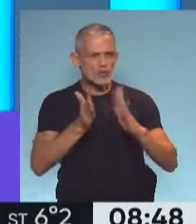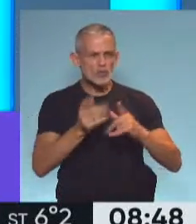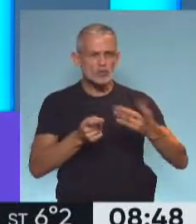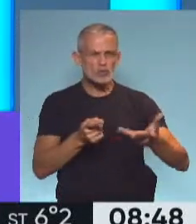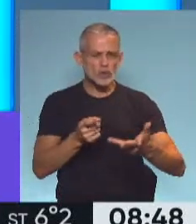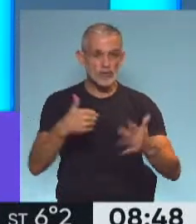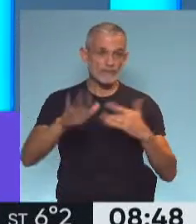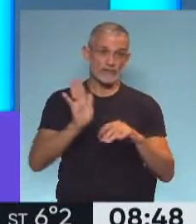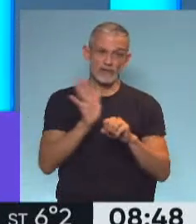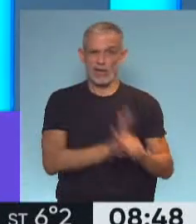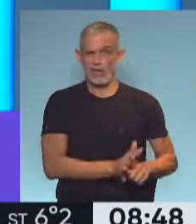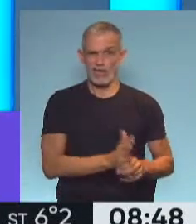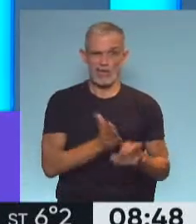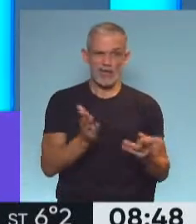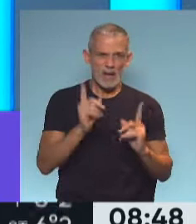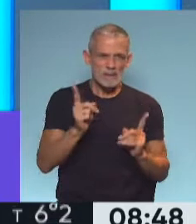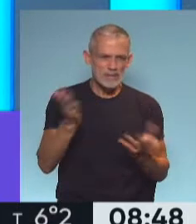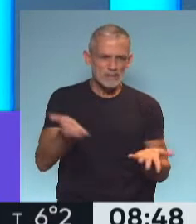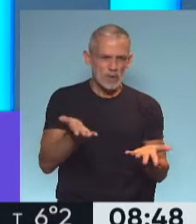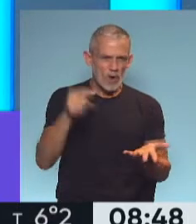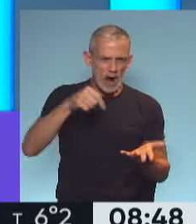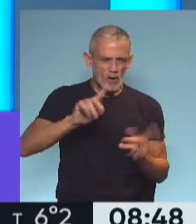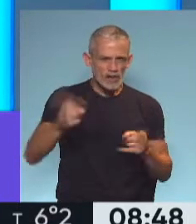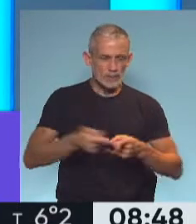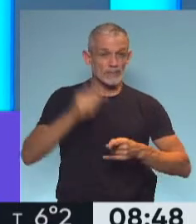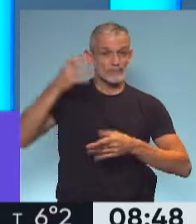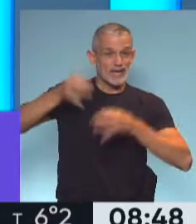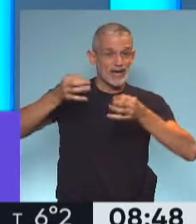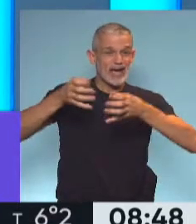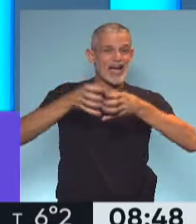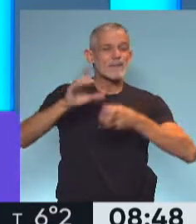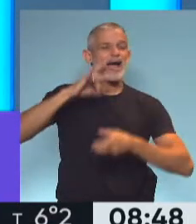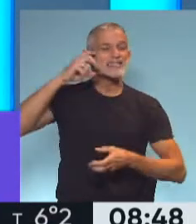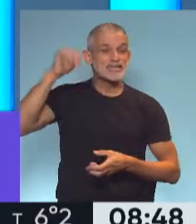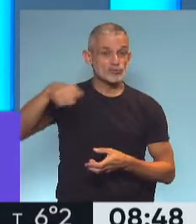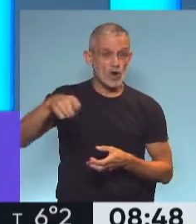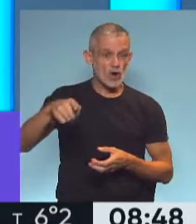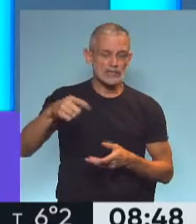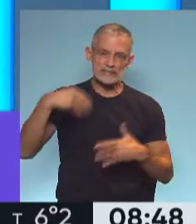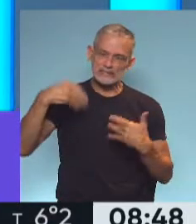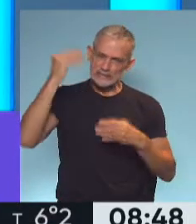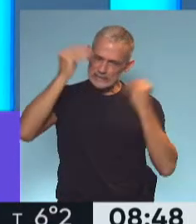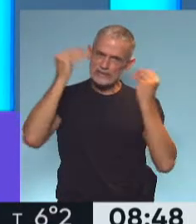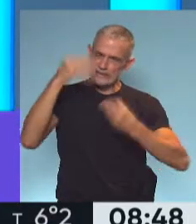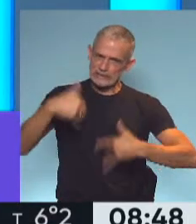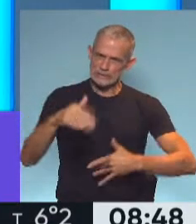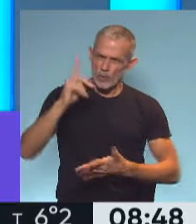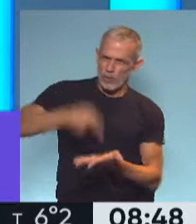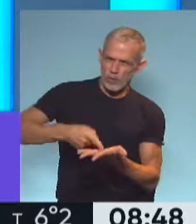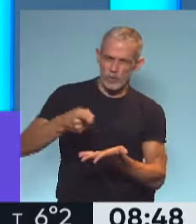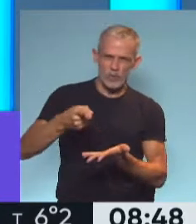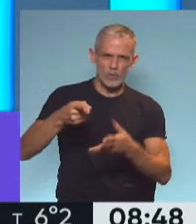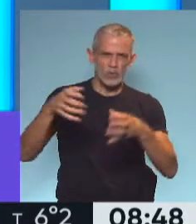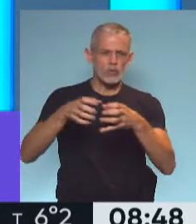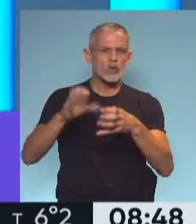sepultadas nuevamente con un camión de tierra hay un fallo de la cámara de casación un fallo preocupante que de alguna manera